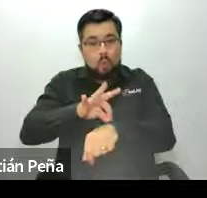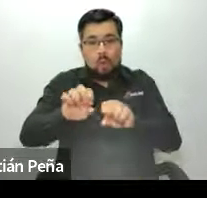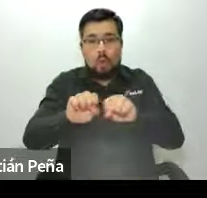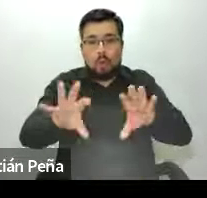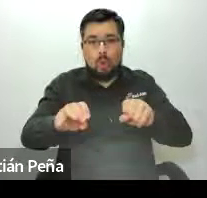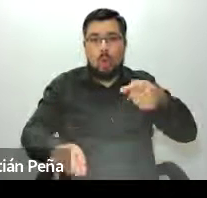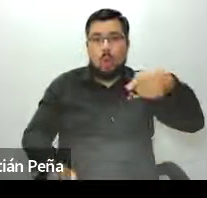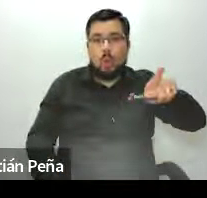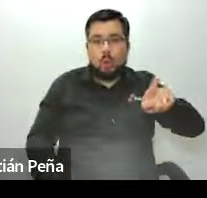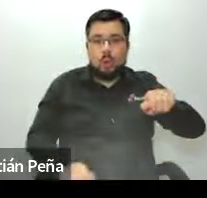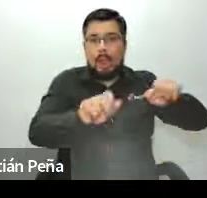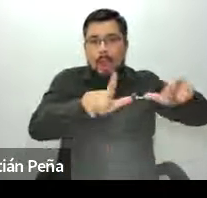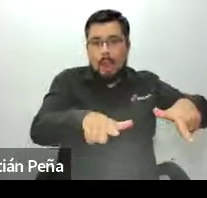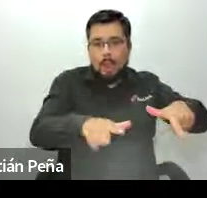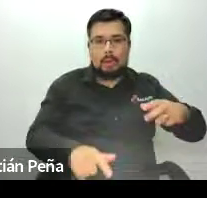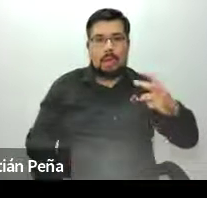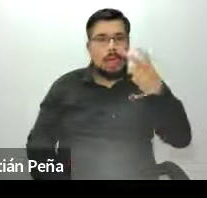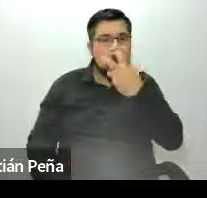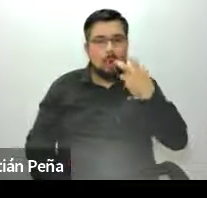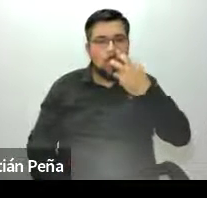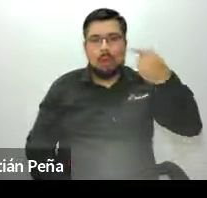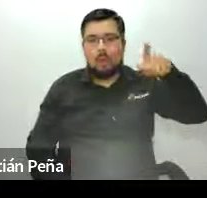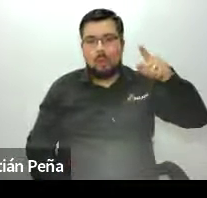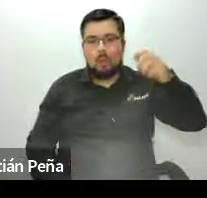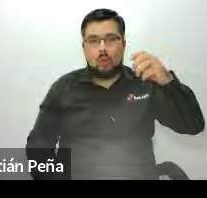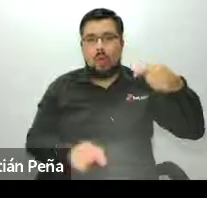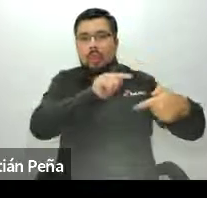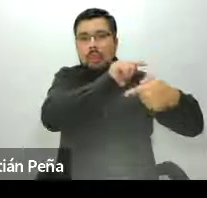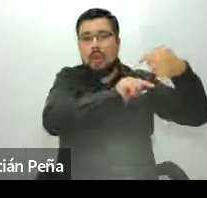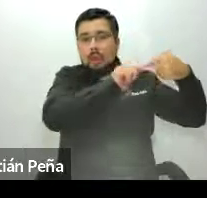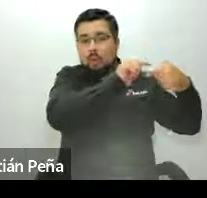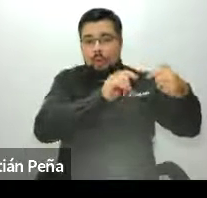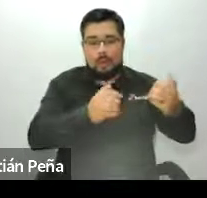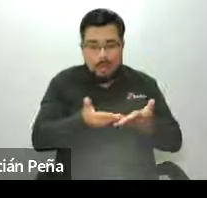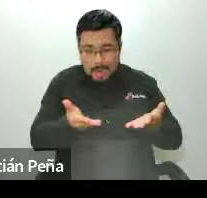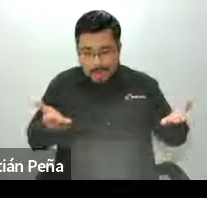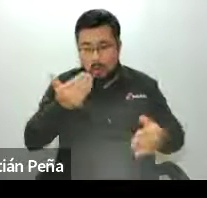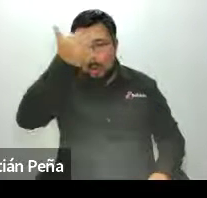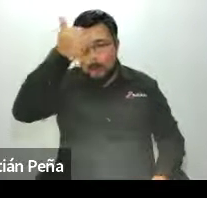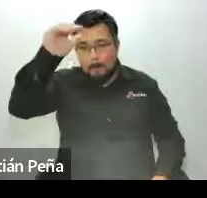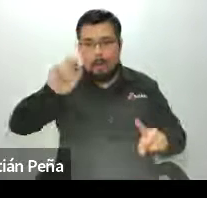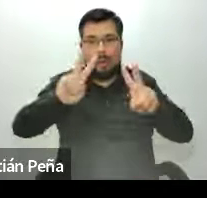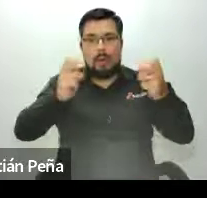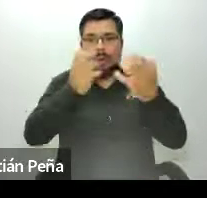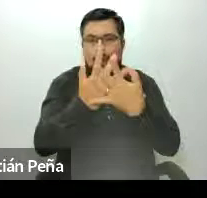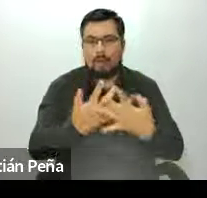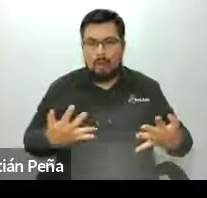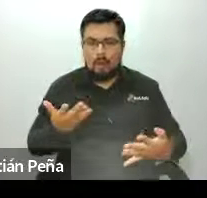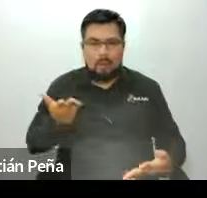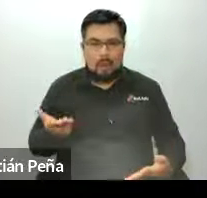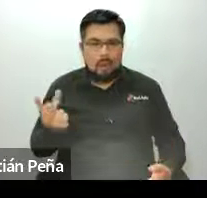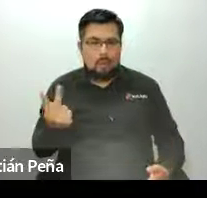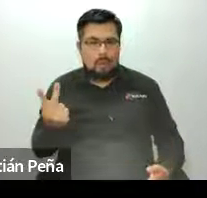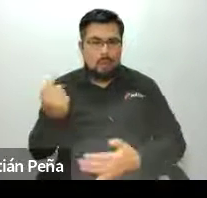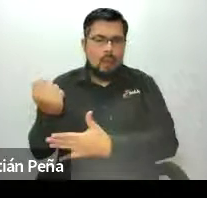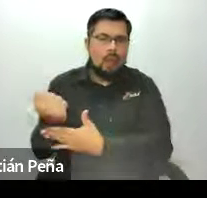de la didáctica de la historia, especialistas en currículum, que en el fondo también nos estaban ayudando a poder pensar